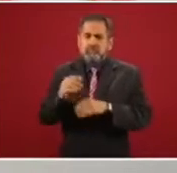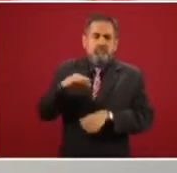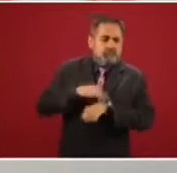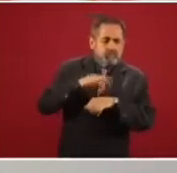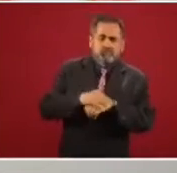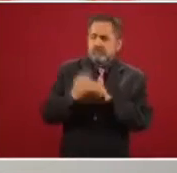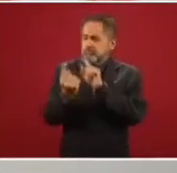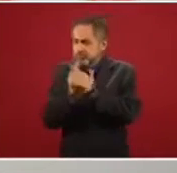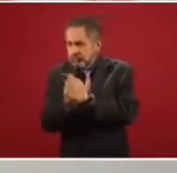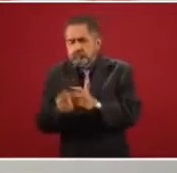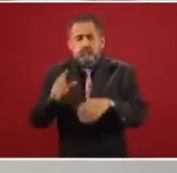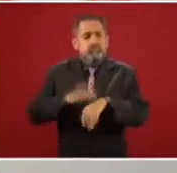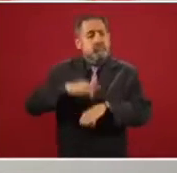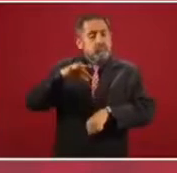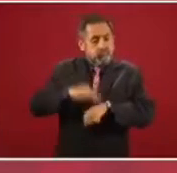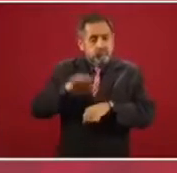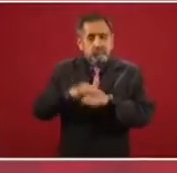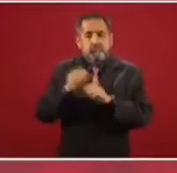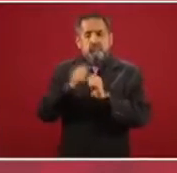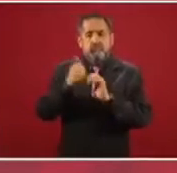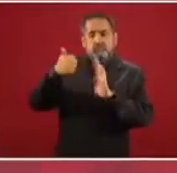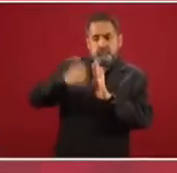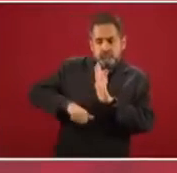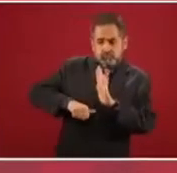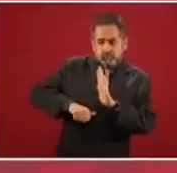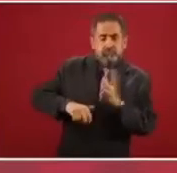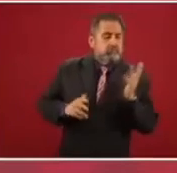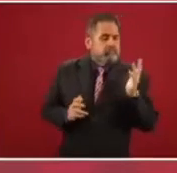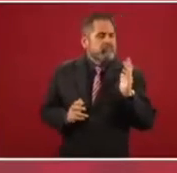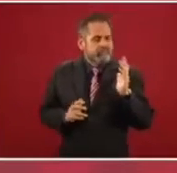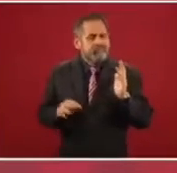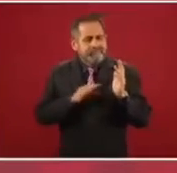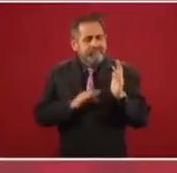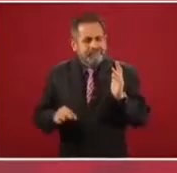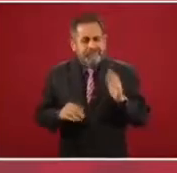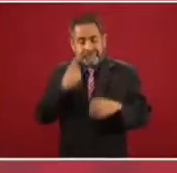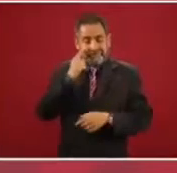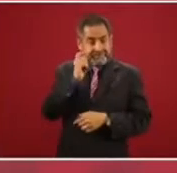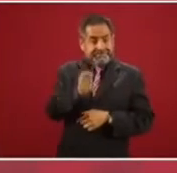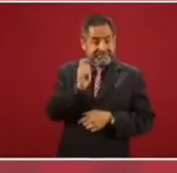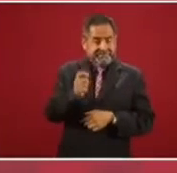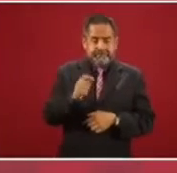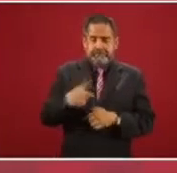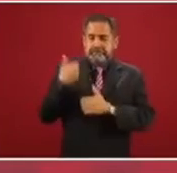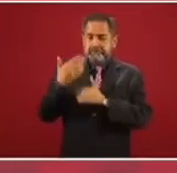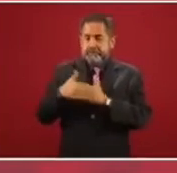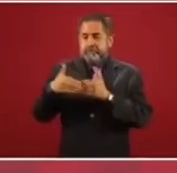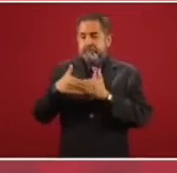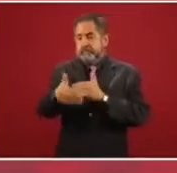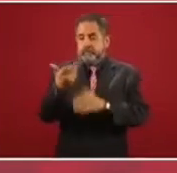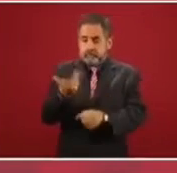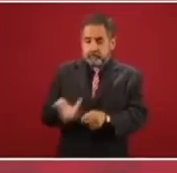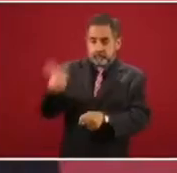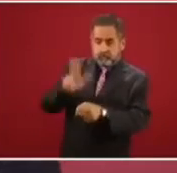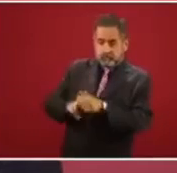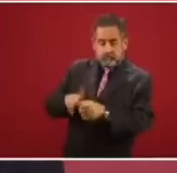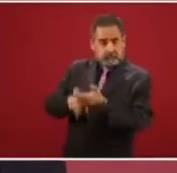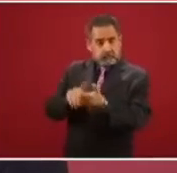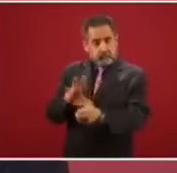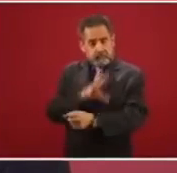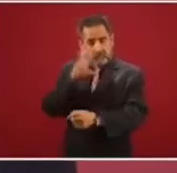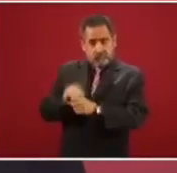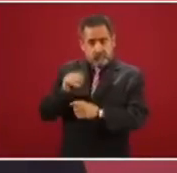de cirugía programada porque eso es lo que al final de cuentas va a ocurrir que a la hora de tener un hospital con